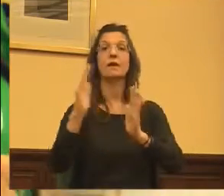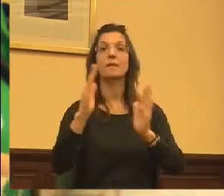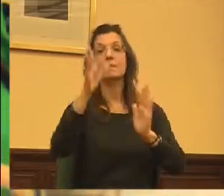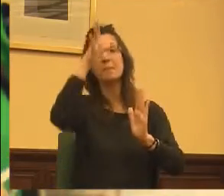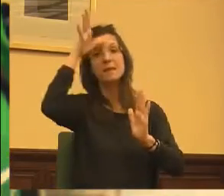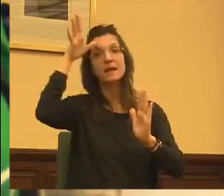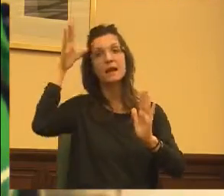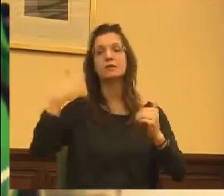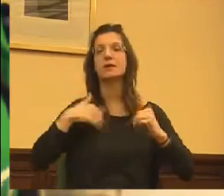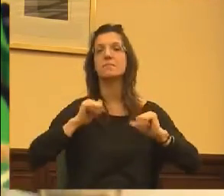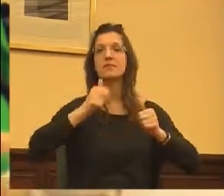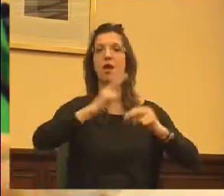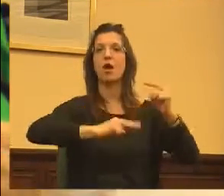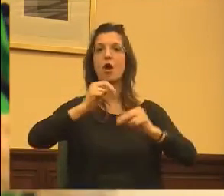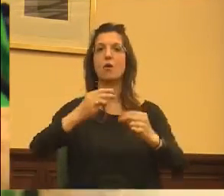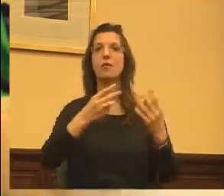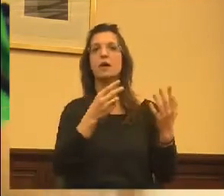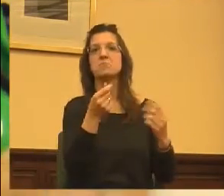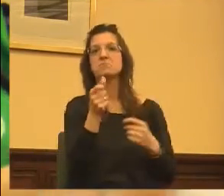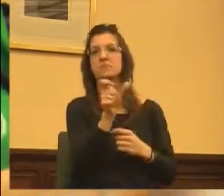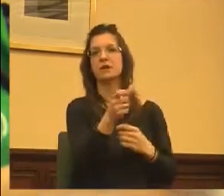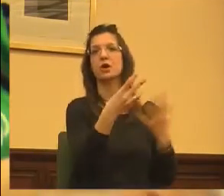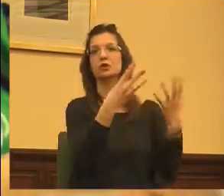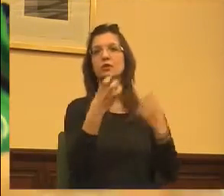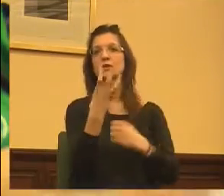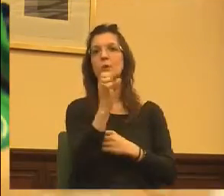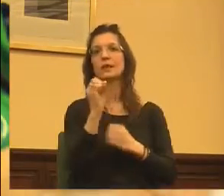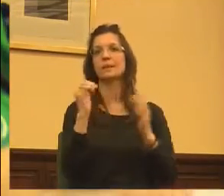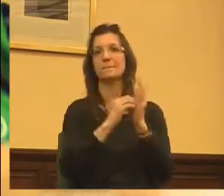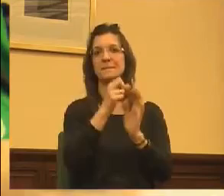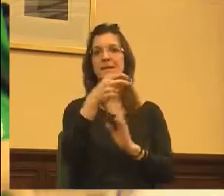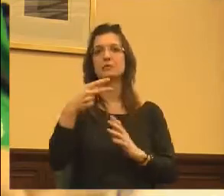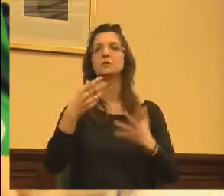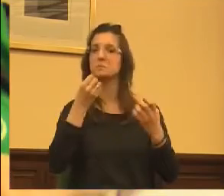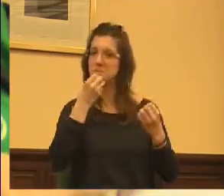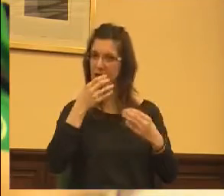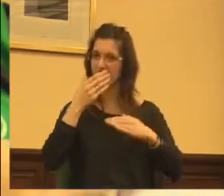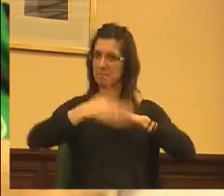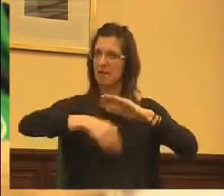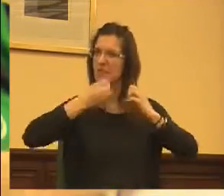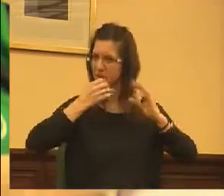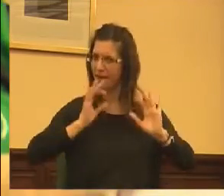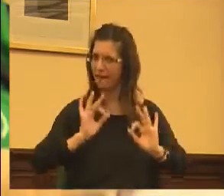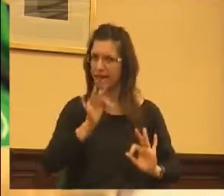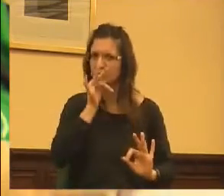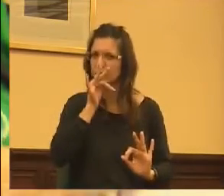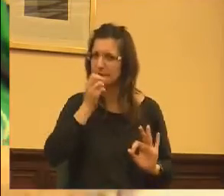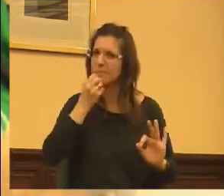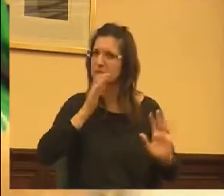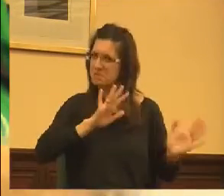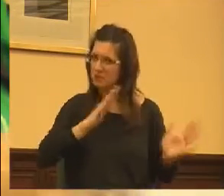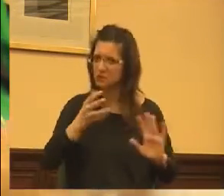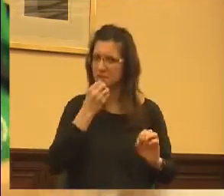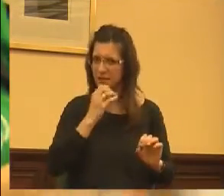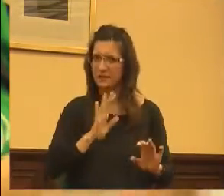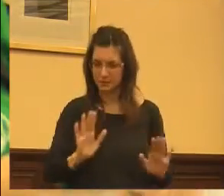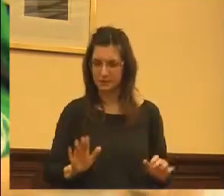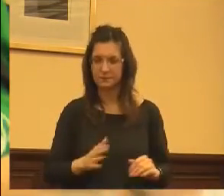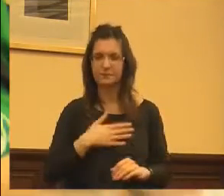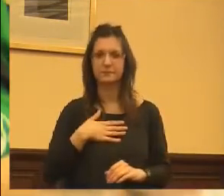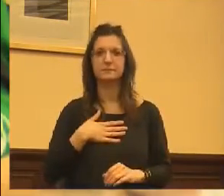van a poder ejecutar obras por importe de 840.000 euros. Vamos bien en plazo, le puedo decir que vamos más o menos bien en plazo.